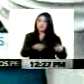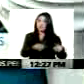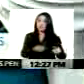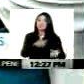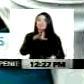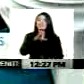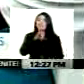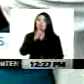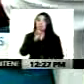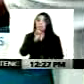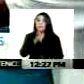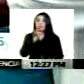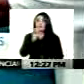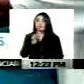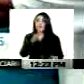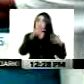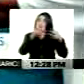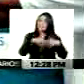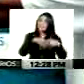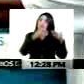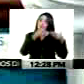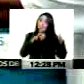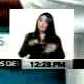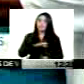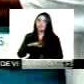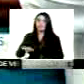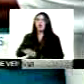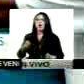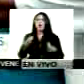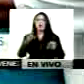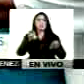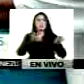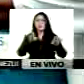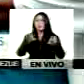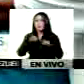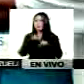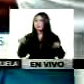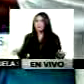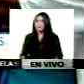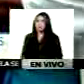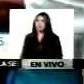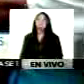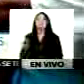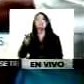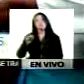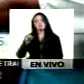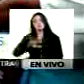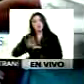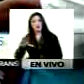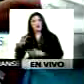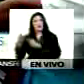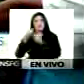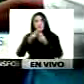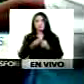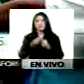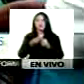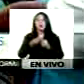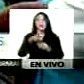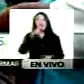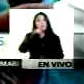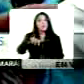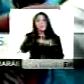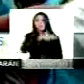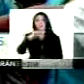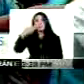empresas públicas y también privadas? ¿Cómo ha sido esa revisión que ustedes han estado haciendo? Sí, hemos estado acompañamiento cívico-militar, como lo instruyó